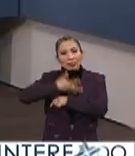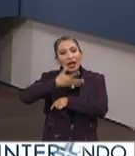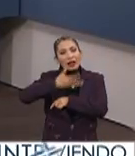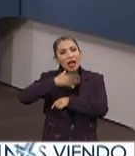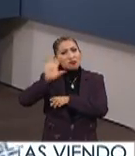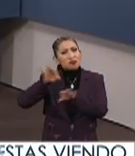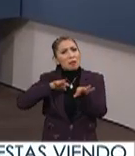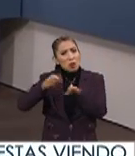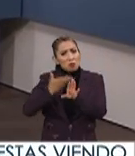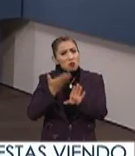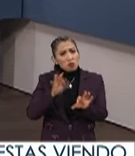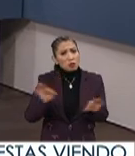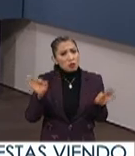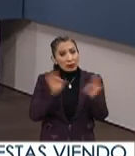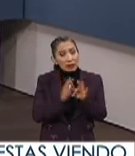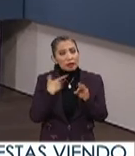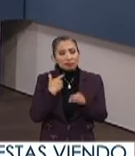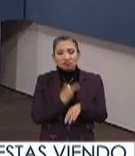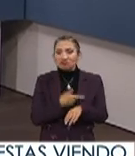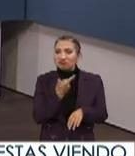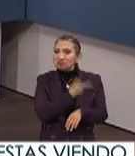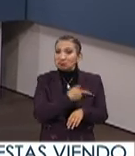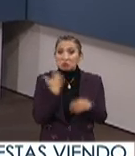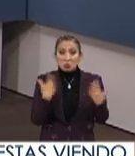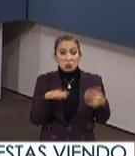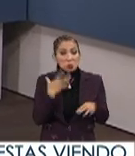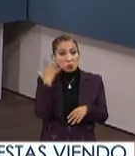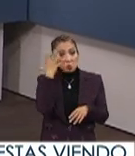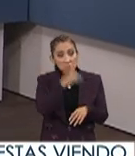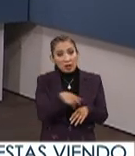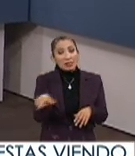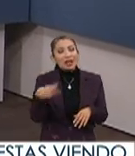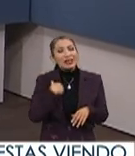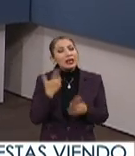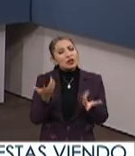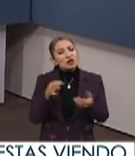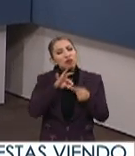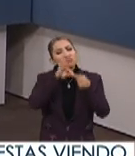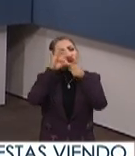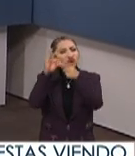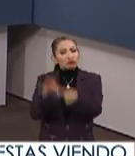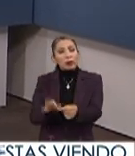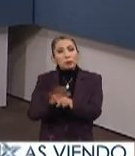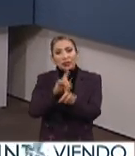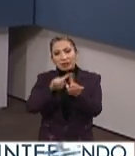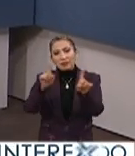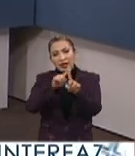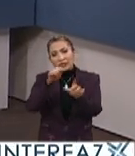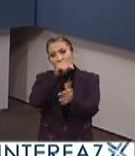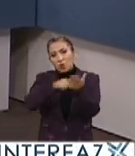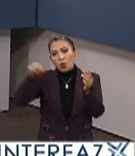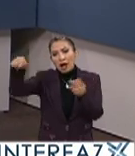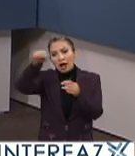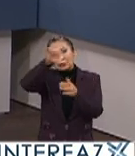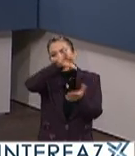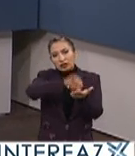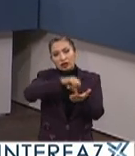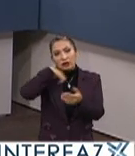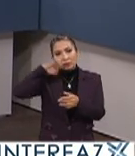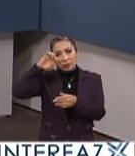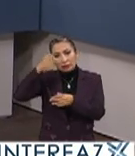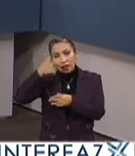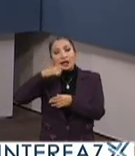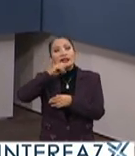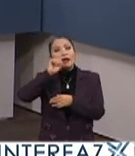una labor muy importante y apasionante ahí en la NASA. Entonces nos llevó por diferentes partes del Centro Espacial Johnson